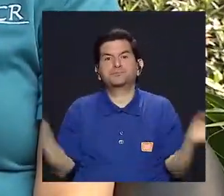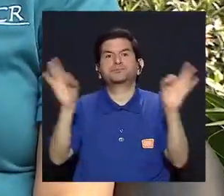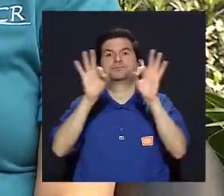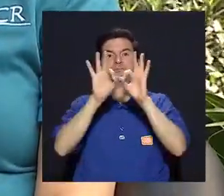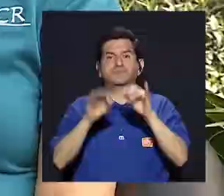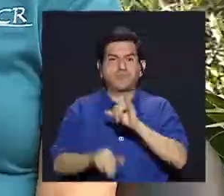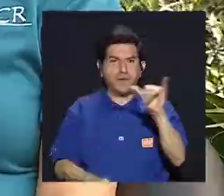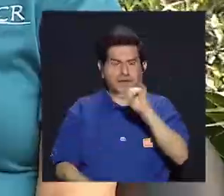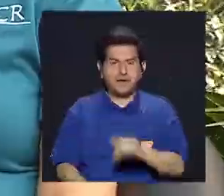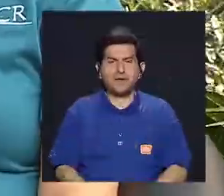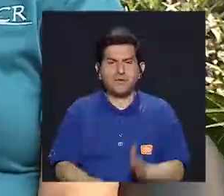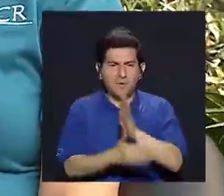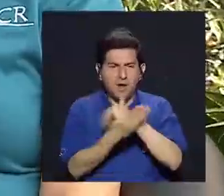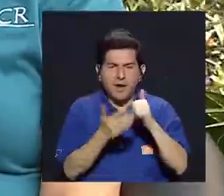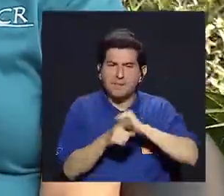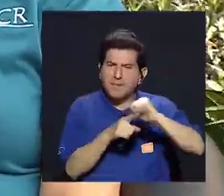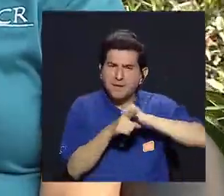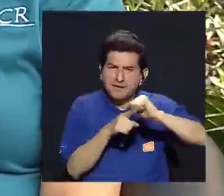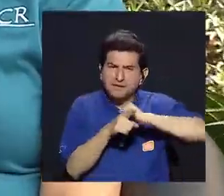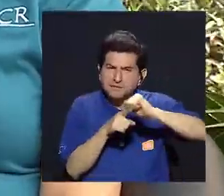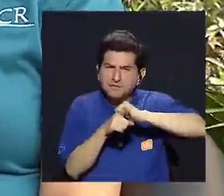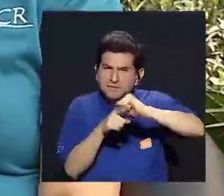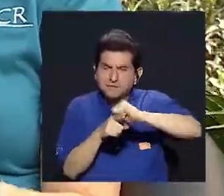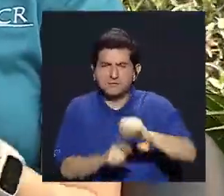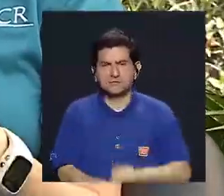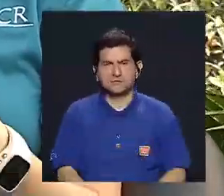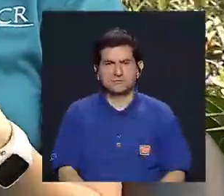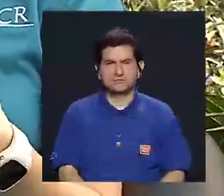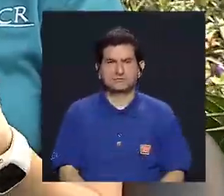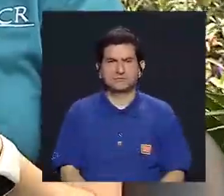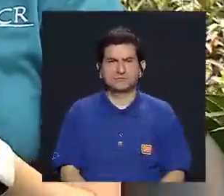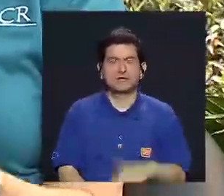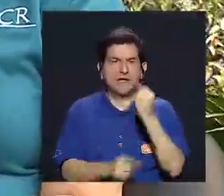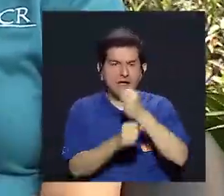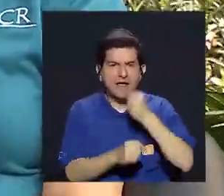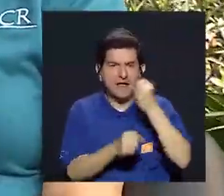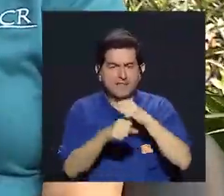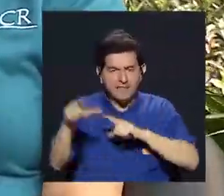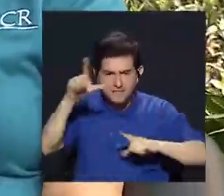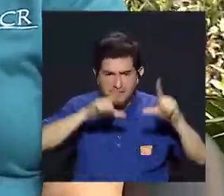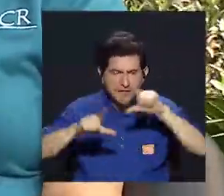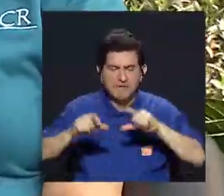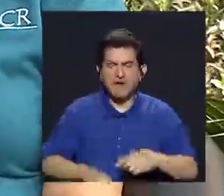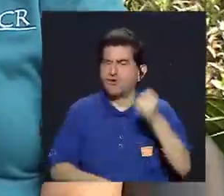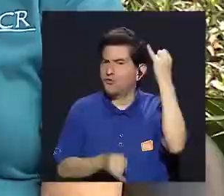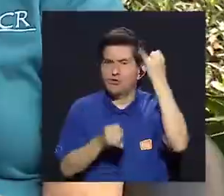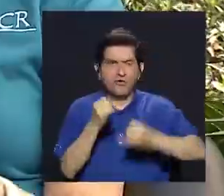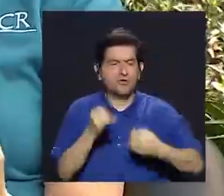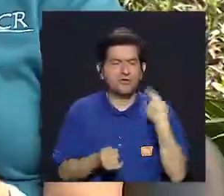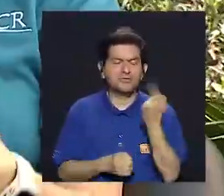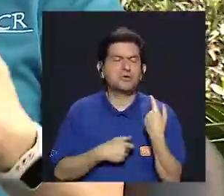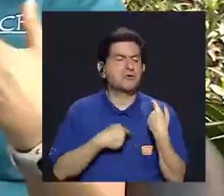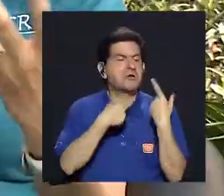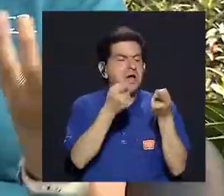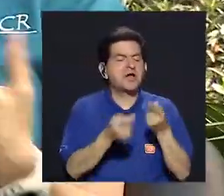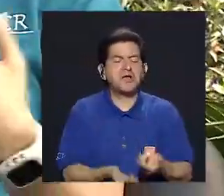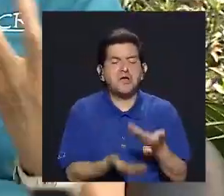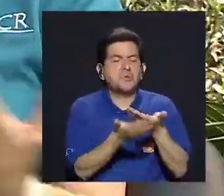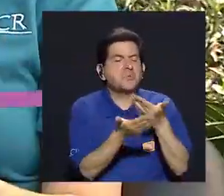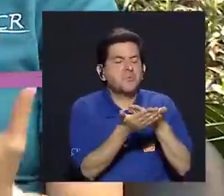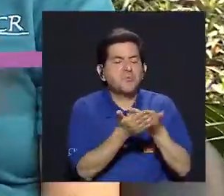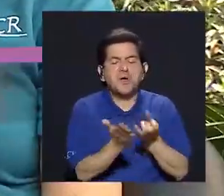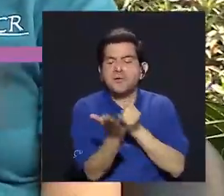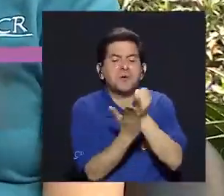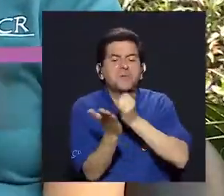y también pues está la parte de capacitación la labor del laboratorio no va a concluir sólo en ir tomar las muestras